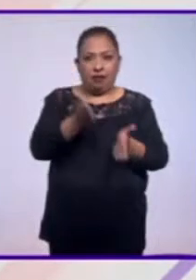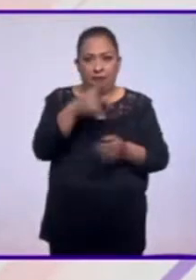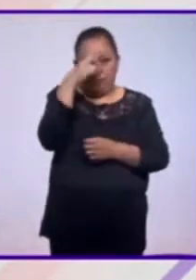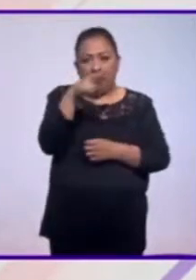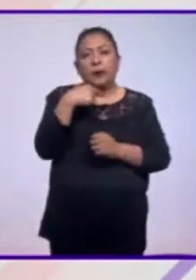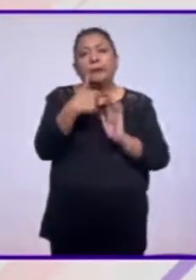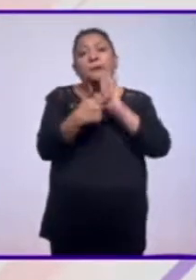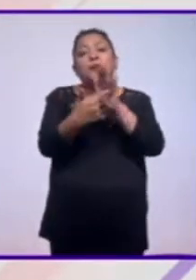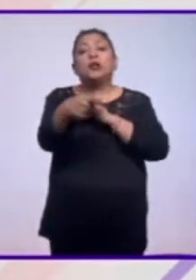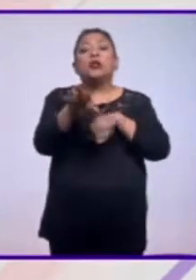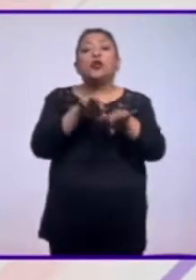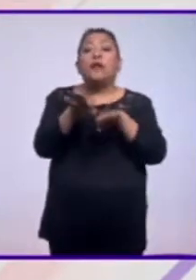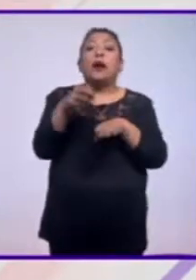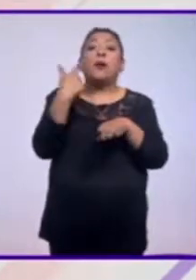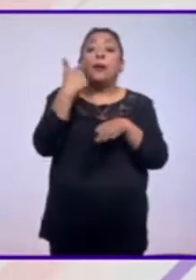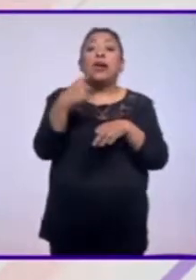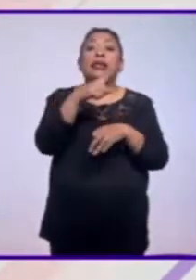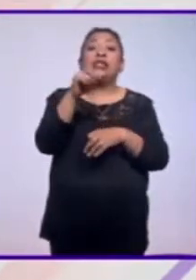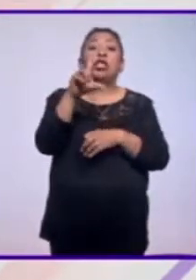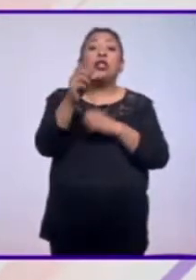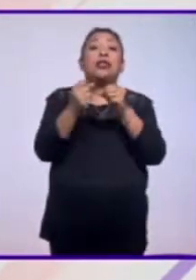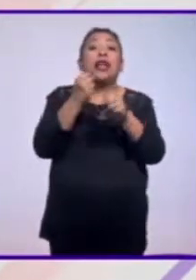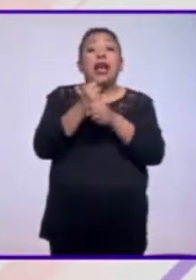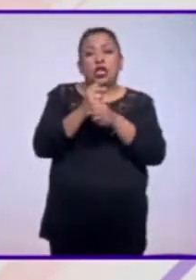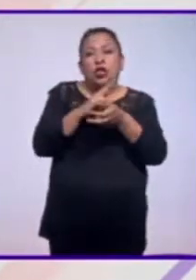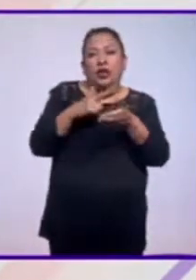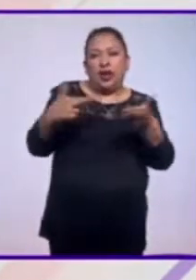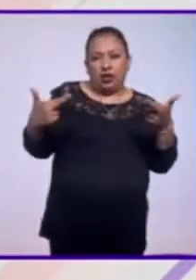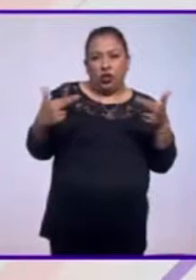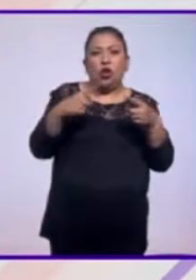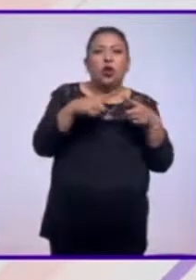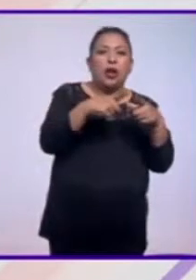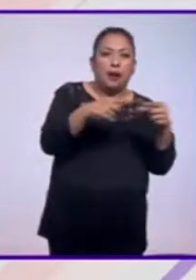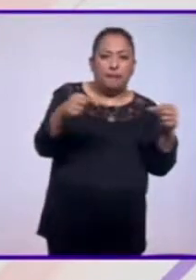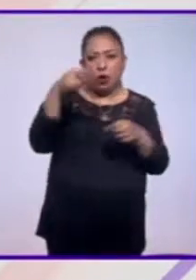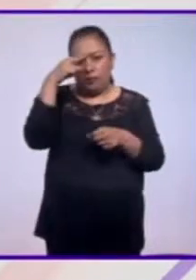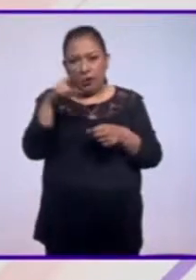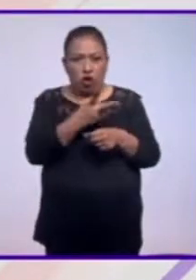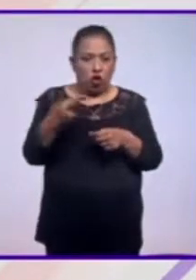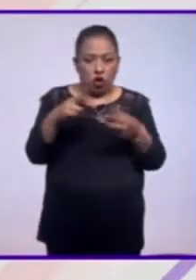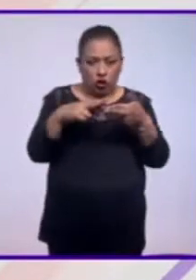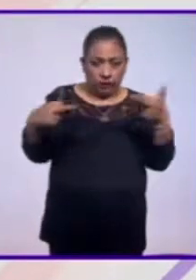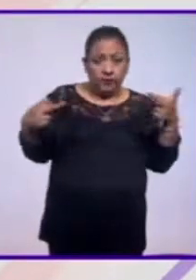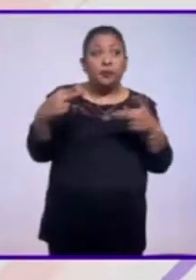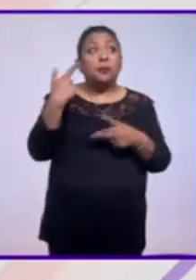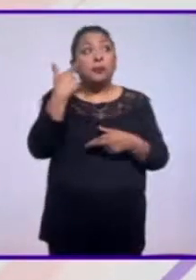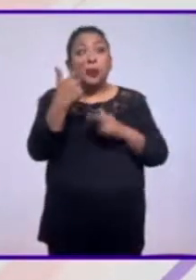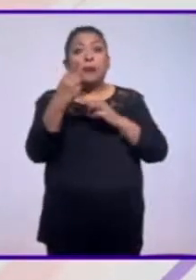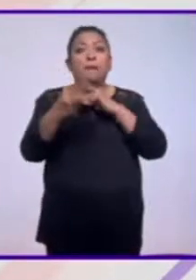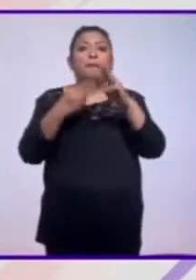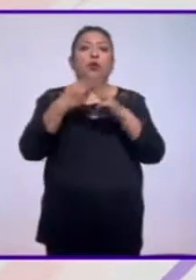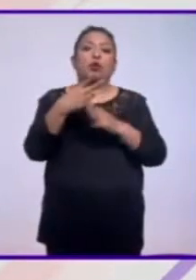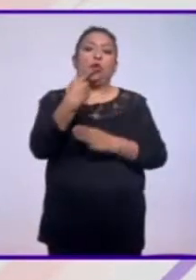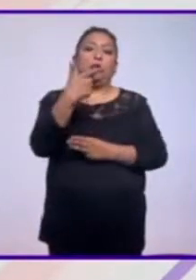da cuenta de 130 años de relación entre Japón y México. Ahí está el mundo